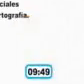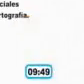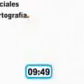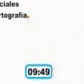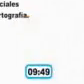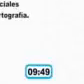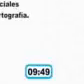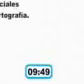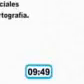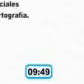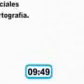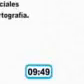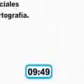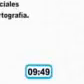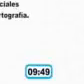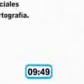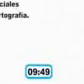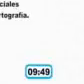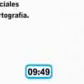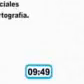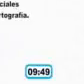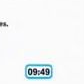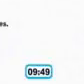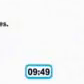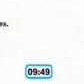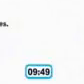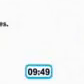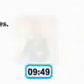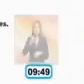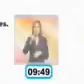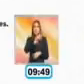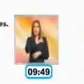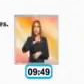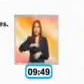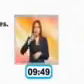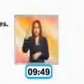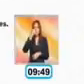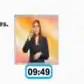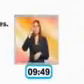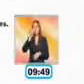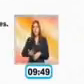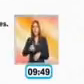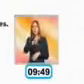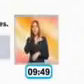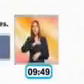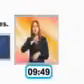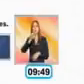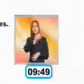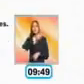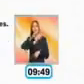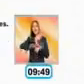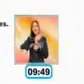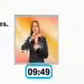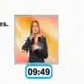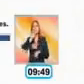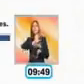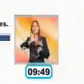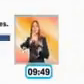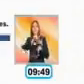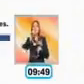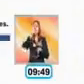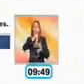ningún lado. Cámbialas de manera constante, revisa. De verdad, lean los avisos de privacidad, lean con quién están compartiendo